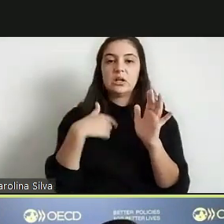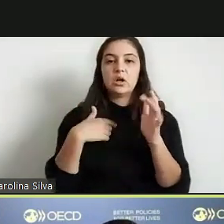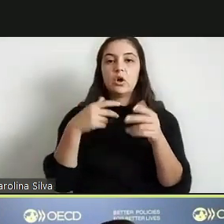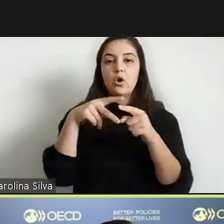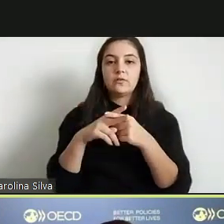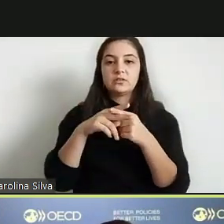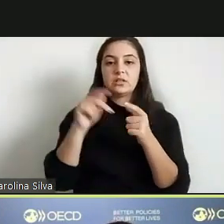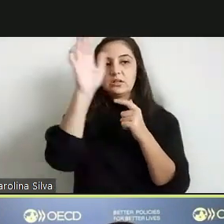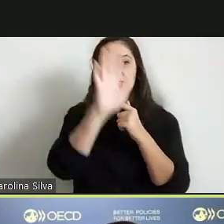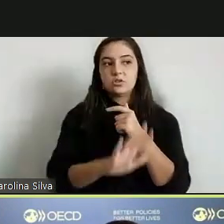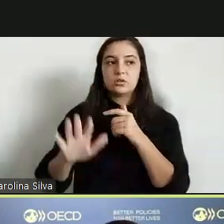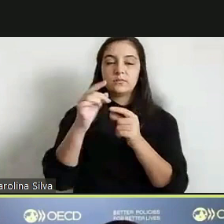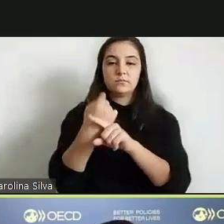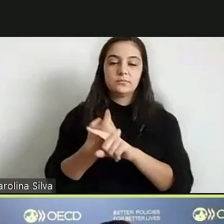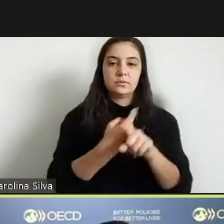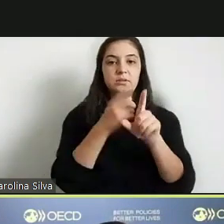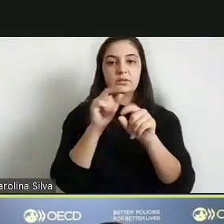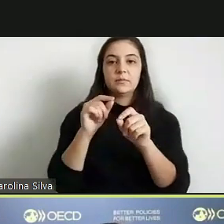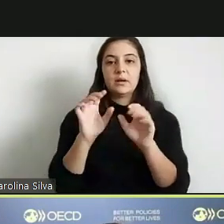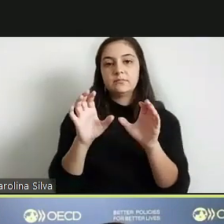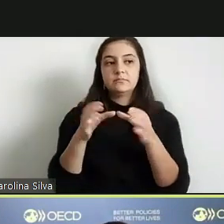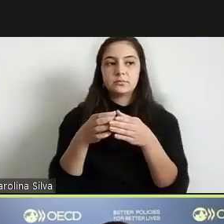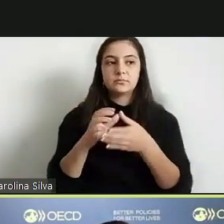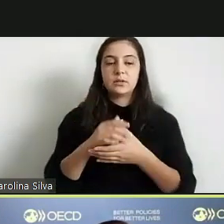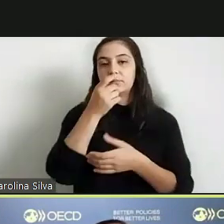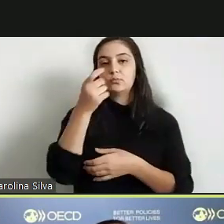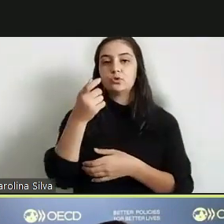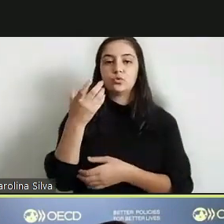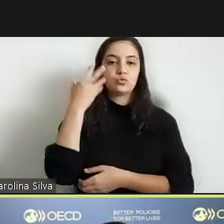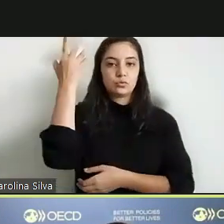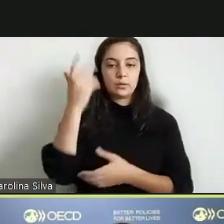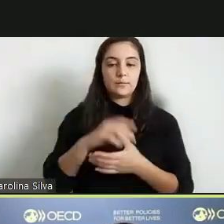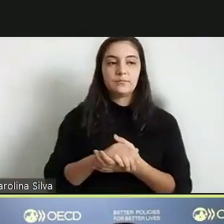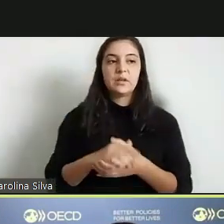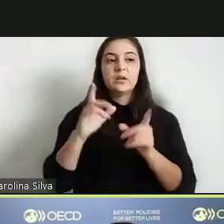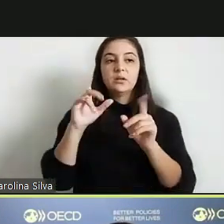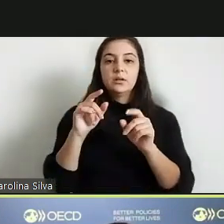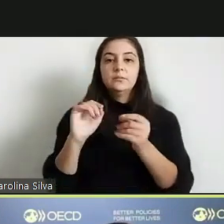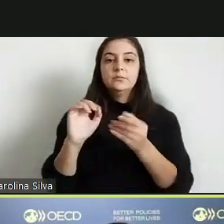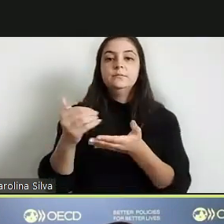nacionales de estadística, así como académicos. Y los datos que recolectamos